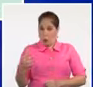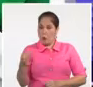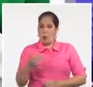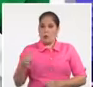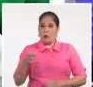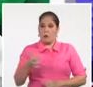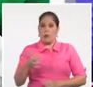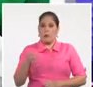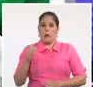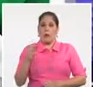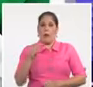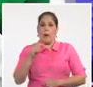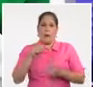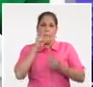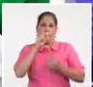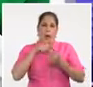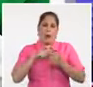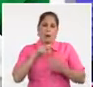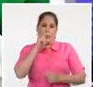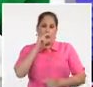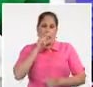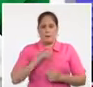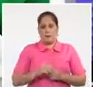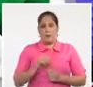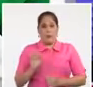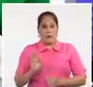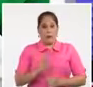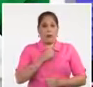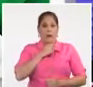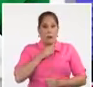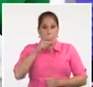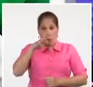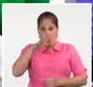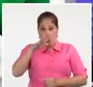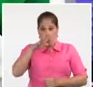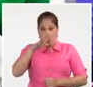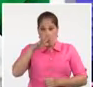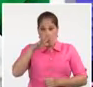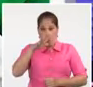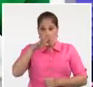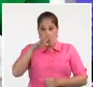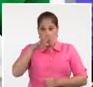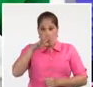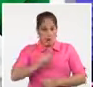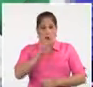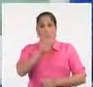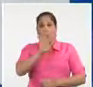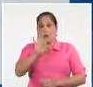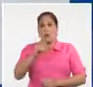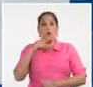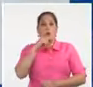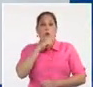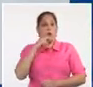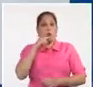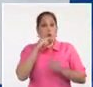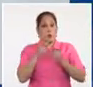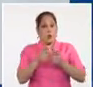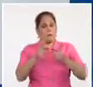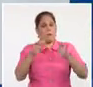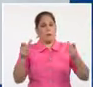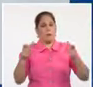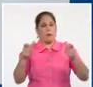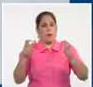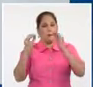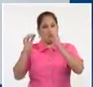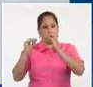Vanes. Por países de procedencia, los 48 diagnosticados ayer con el